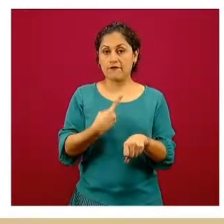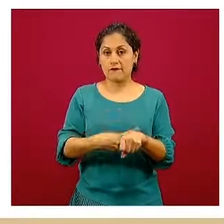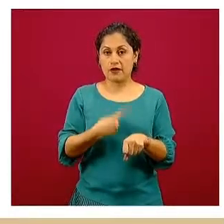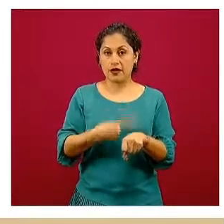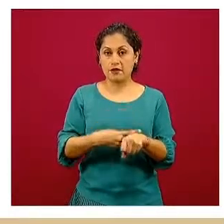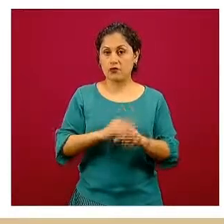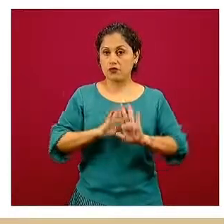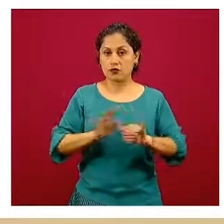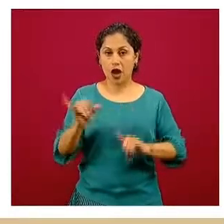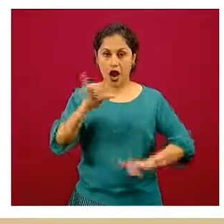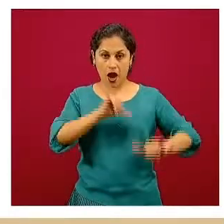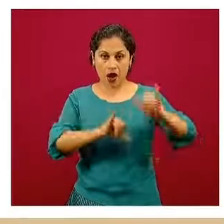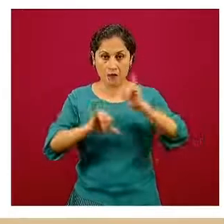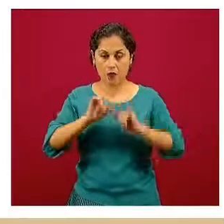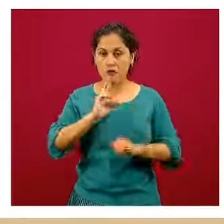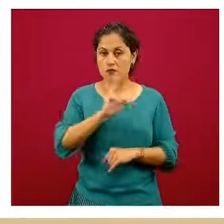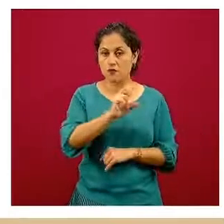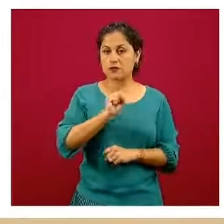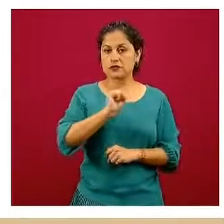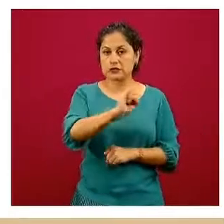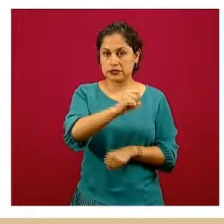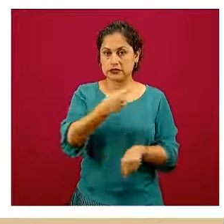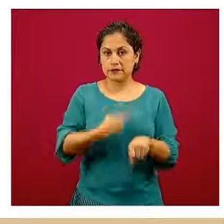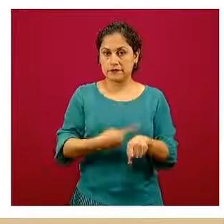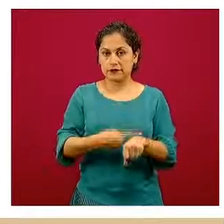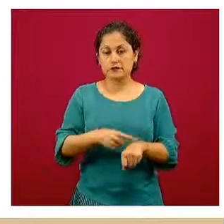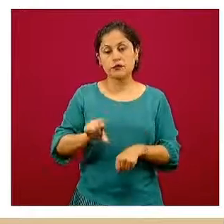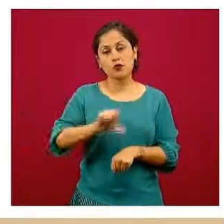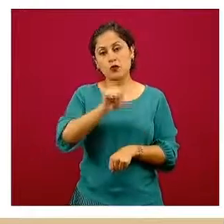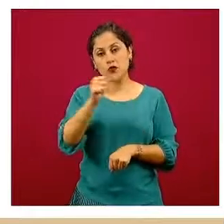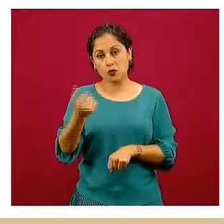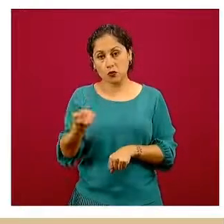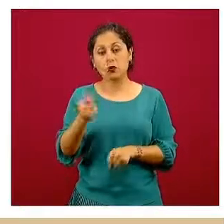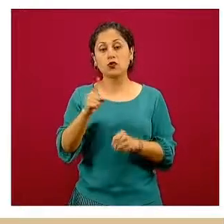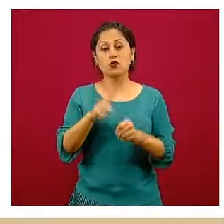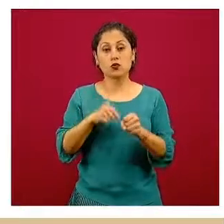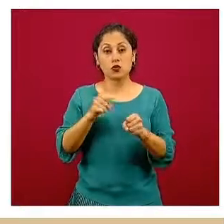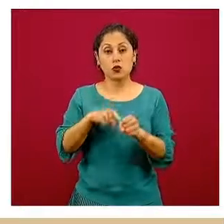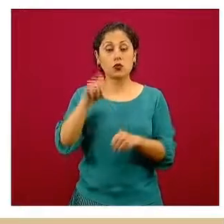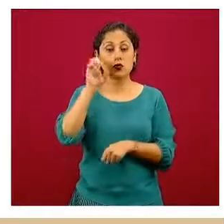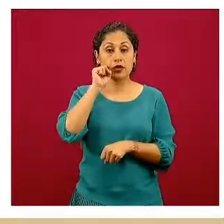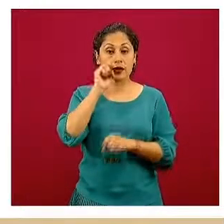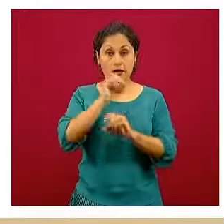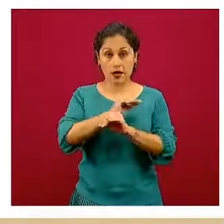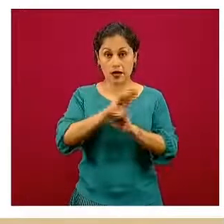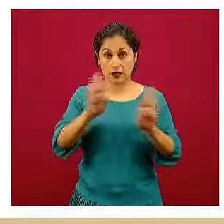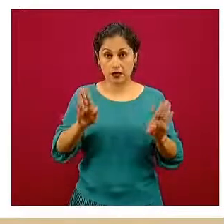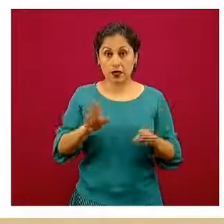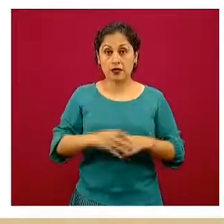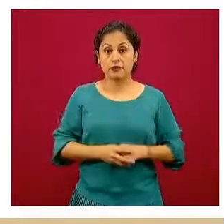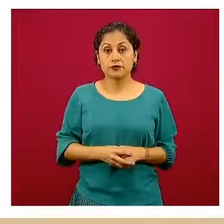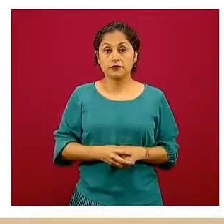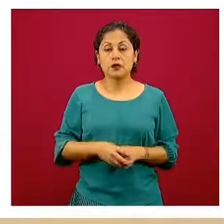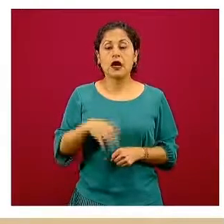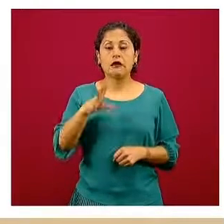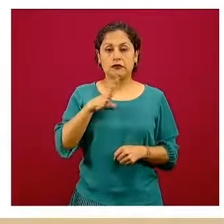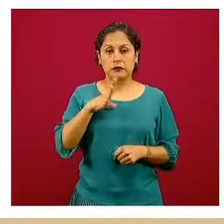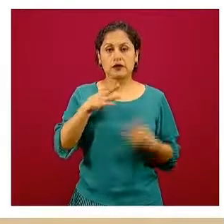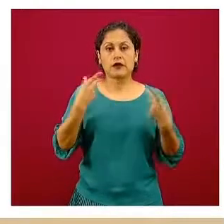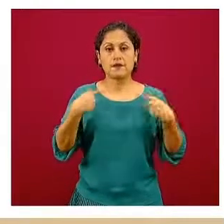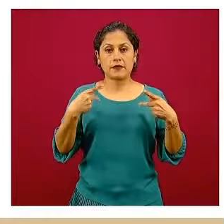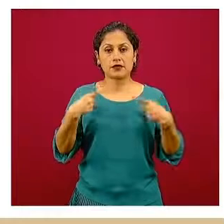un resultado de laboratorio positivo, y en las barras superiores, que son las de color naranja claro, tenemos la distribución de